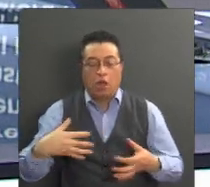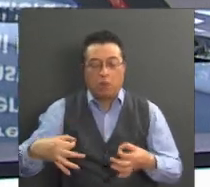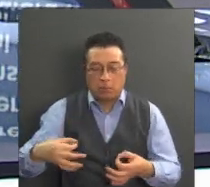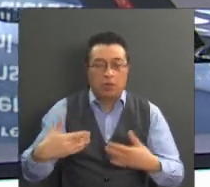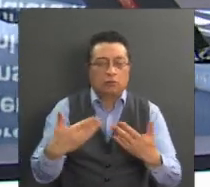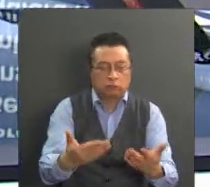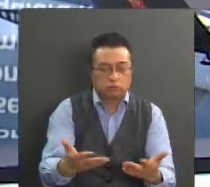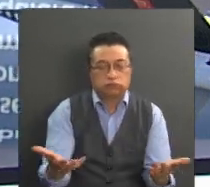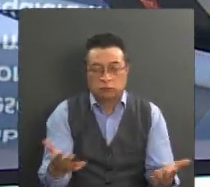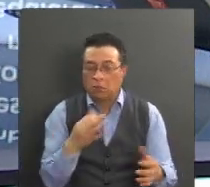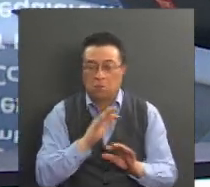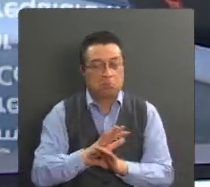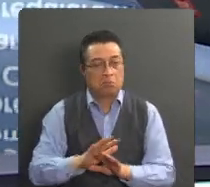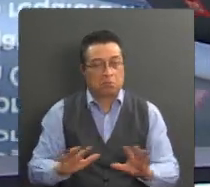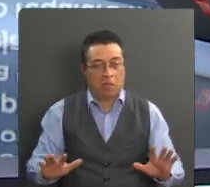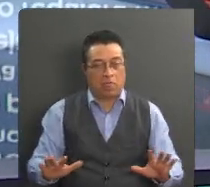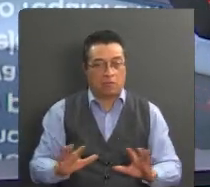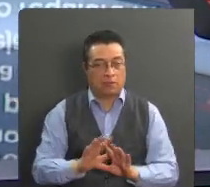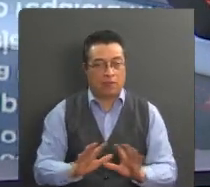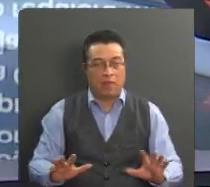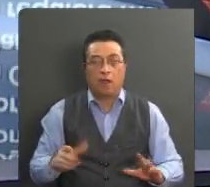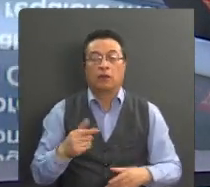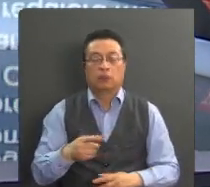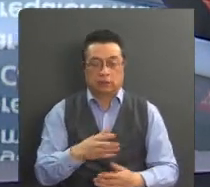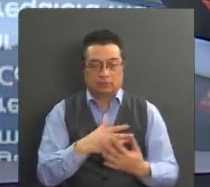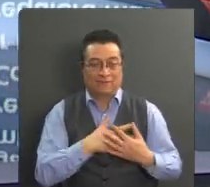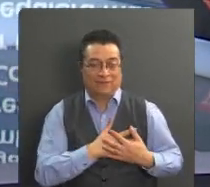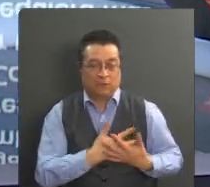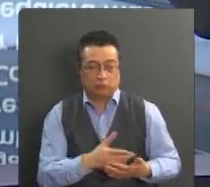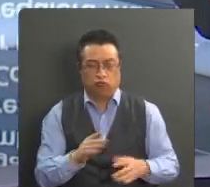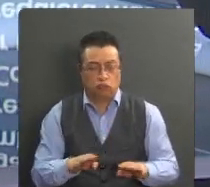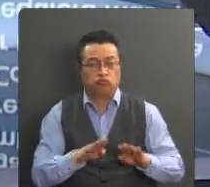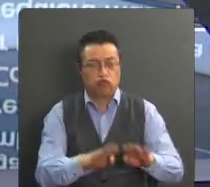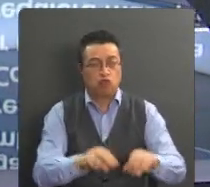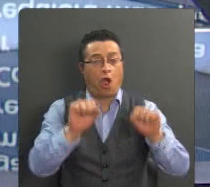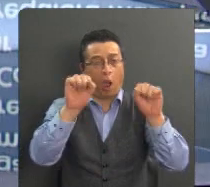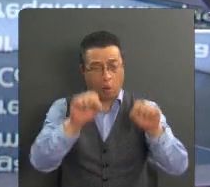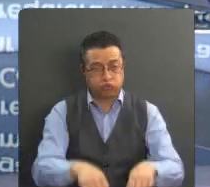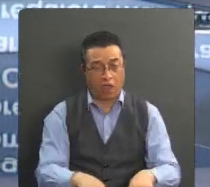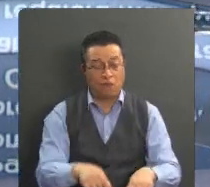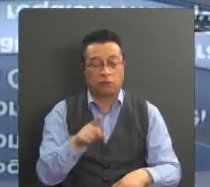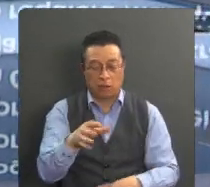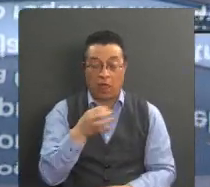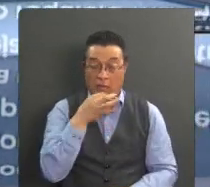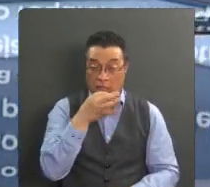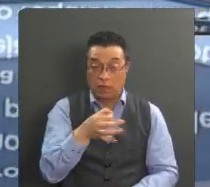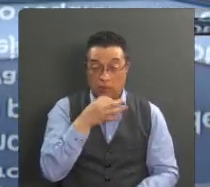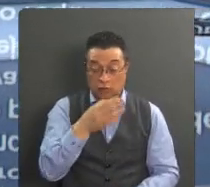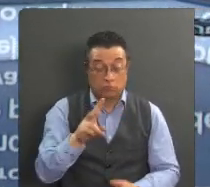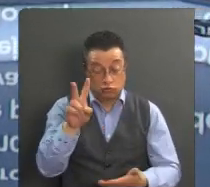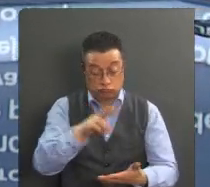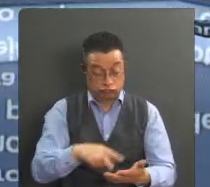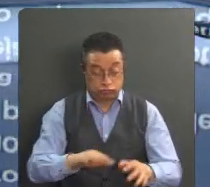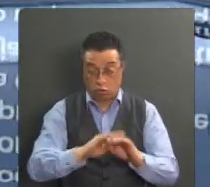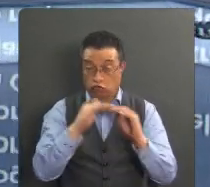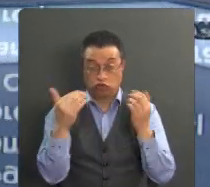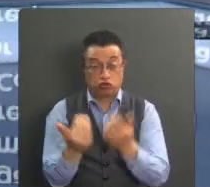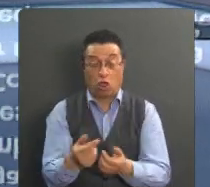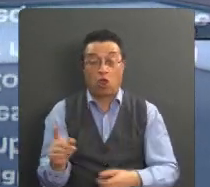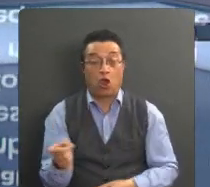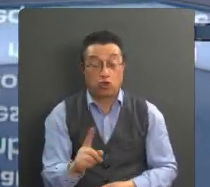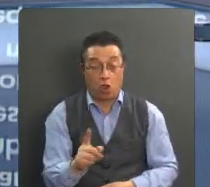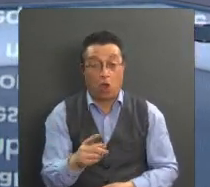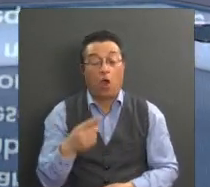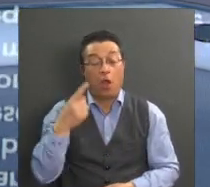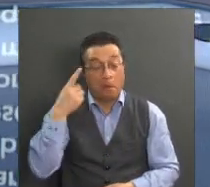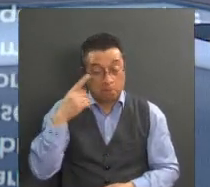gesto, porque la presidenta se ha declarado a favor del apruebo, aunque ella misma ha dicho que no se ha leído todo el texto en ese momento cuando se hizo